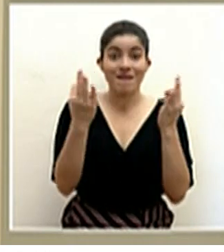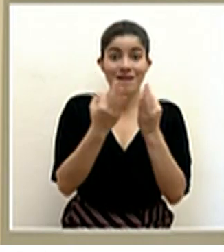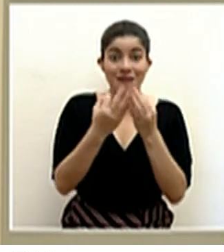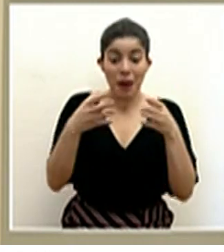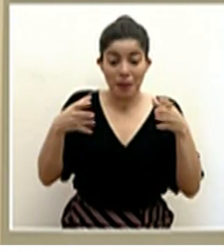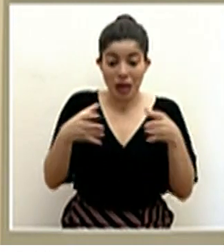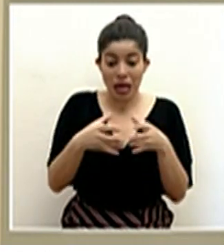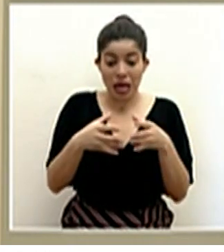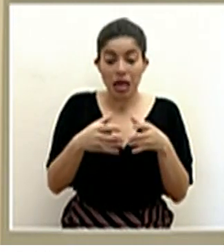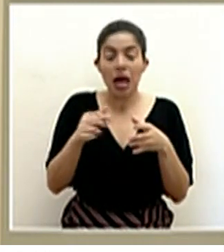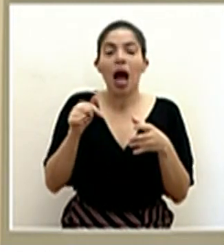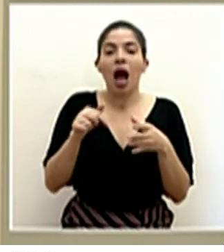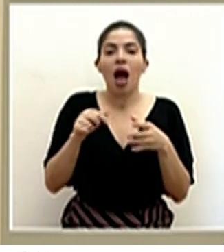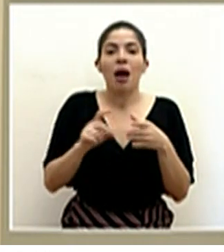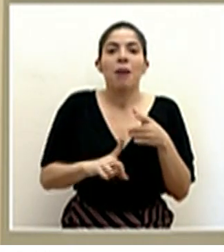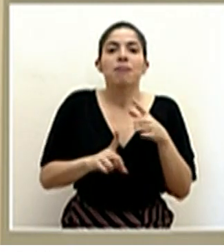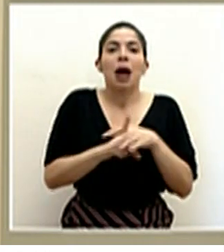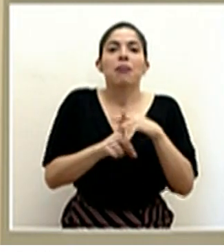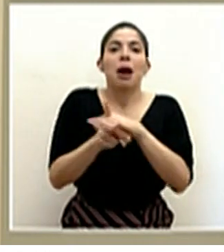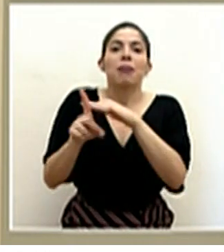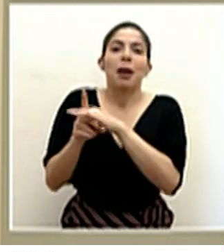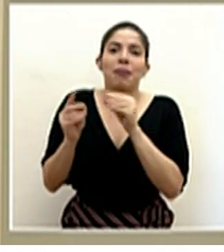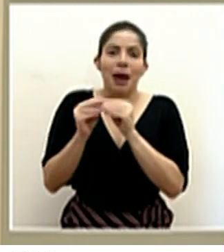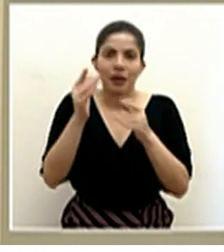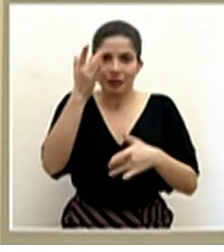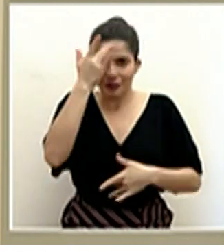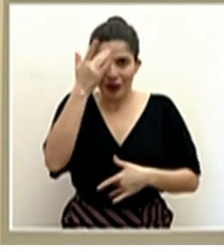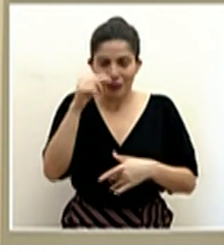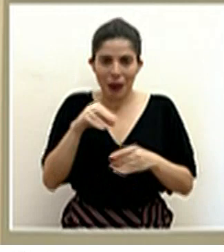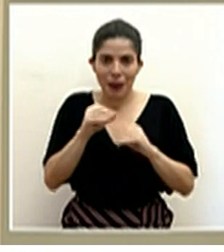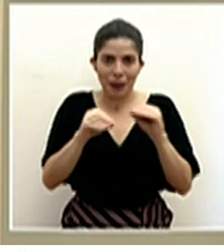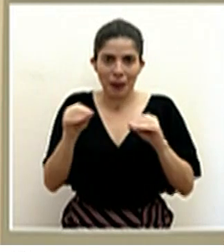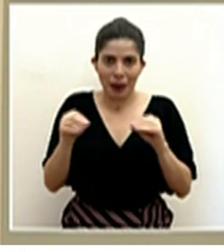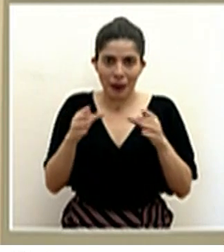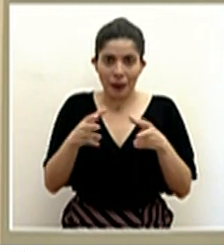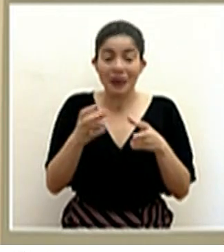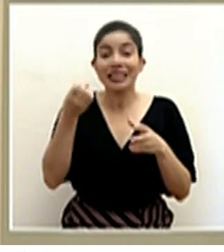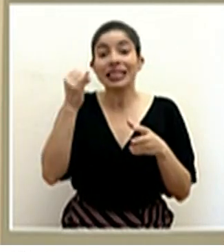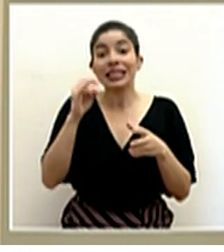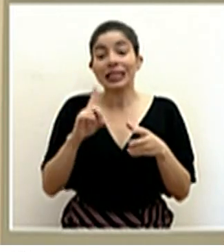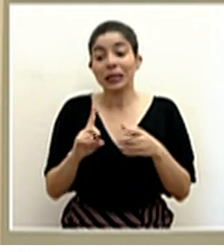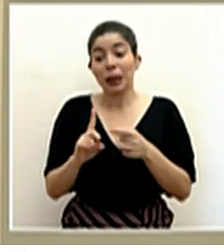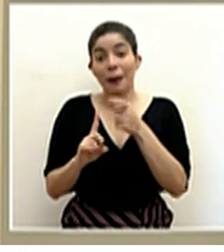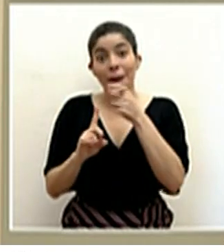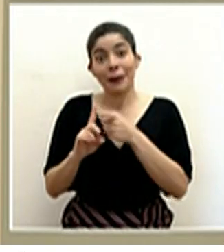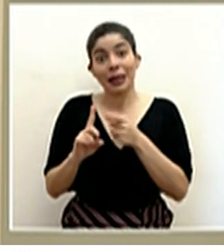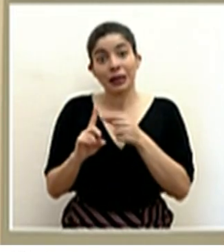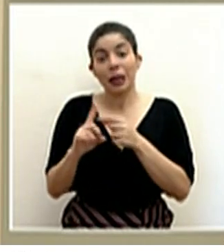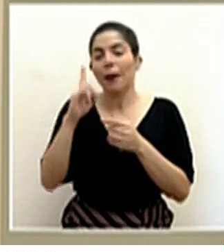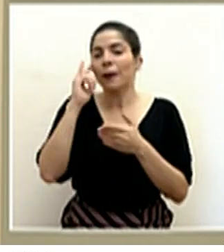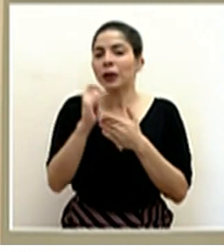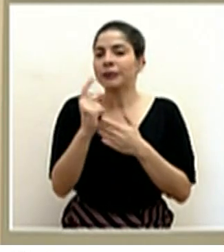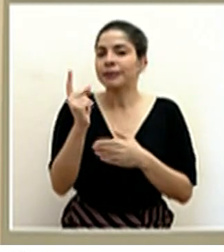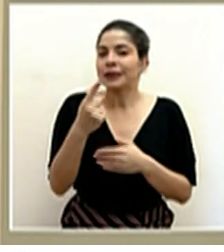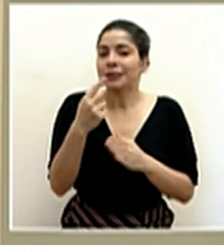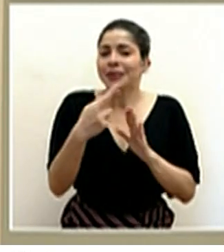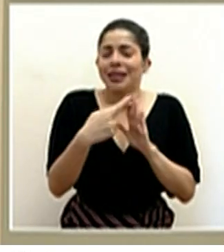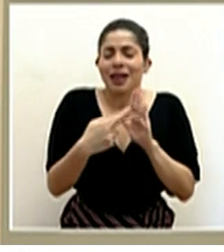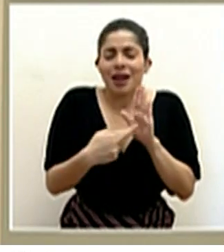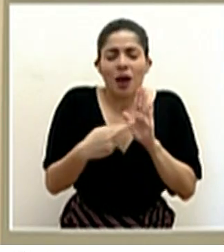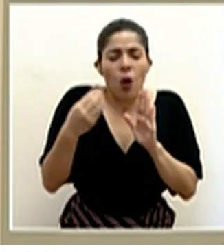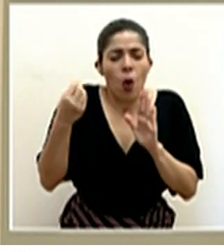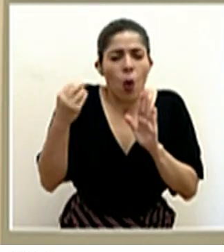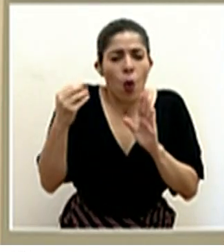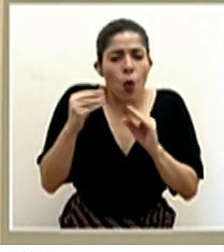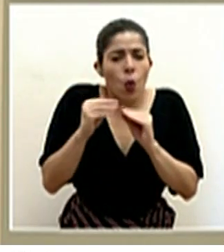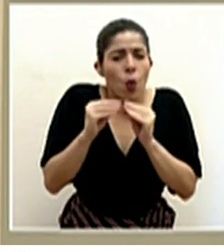familiar generalmente van a salir más casos asociados. Obviamente también, si la persona eventualmente, y por eso es que siempre la regla de oro sigue